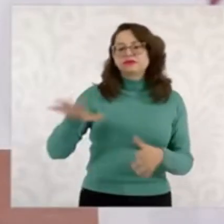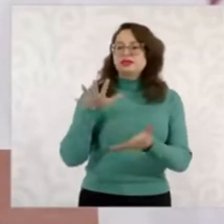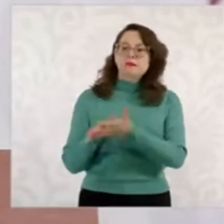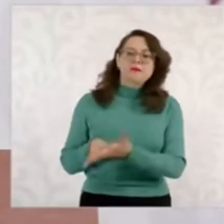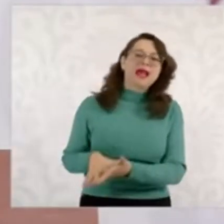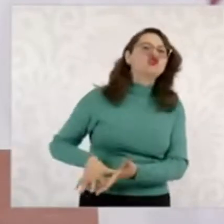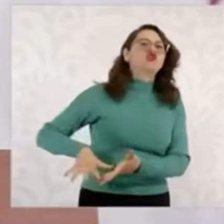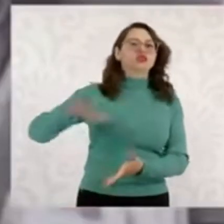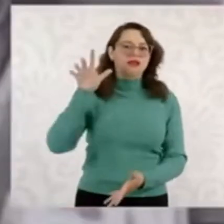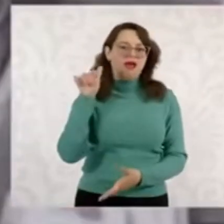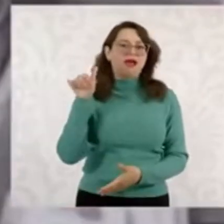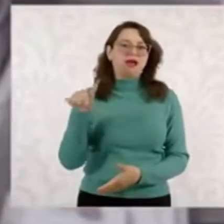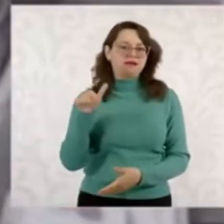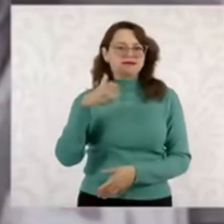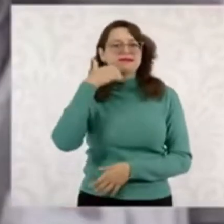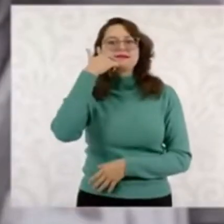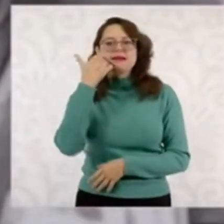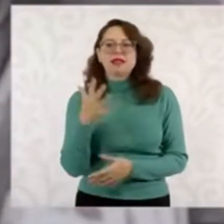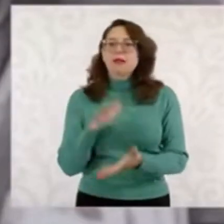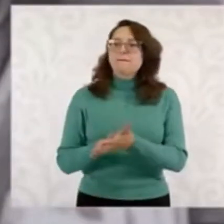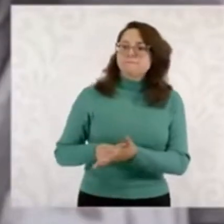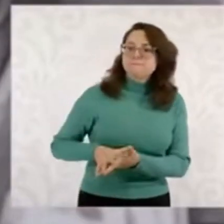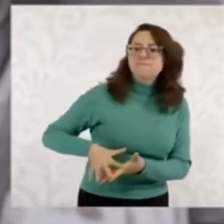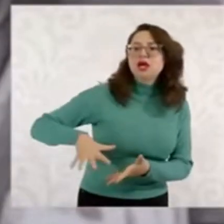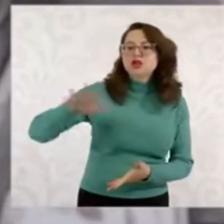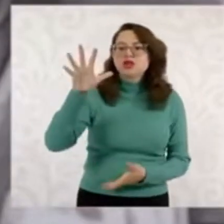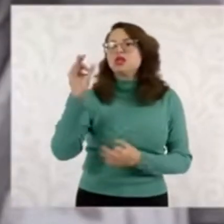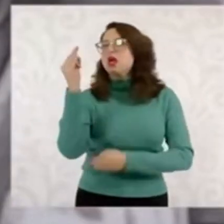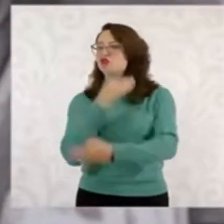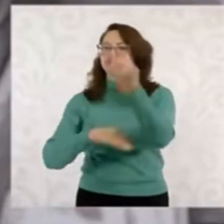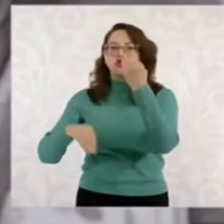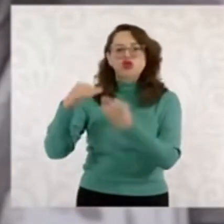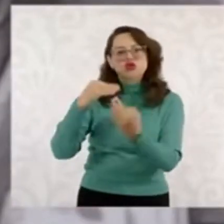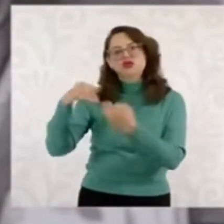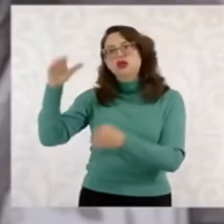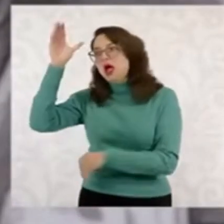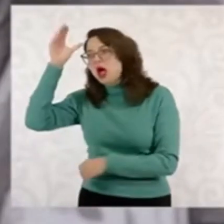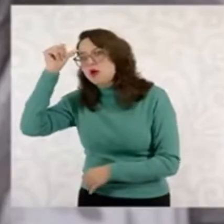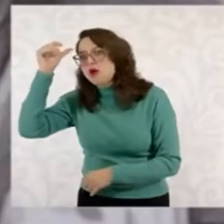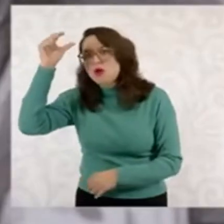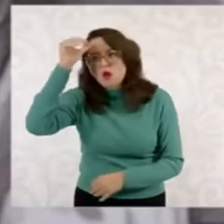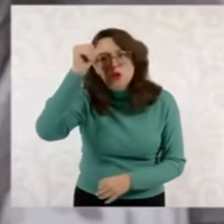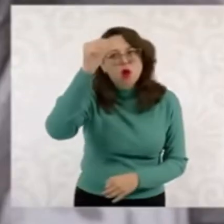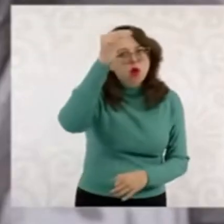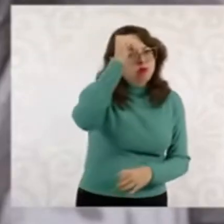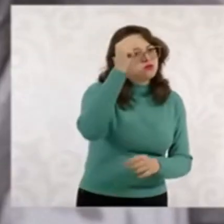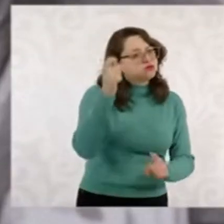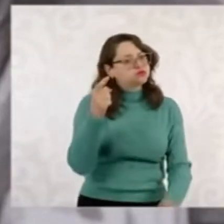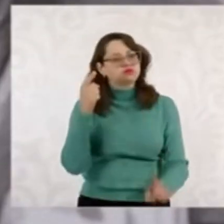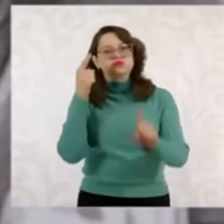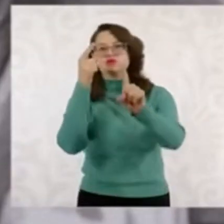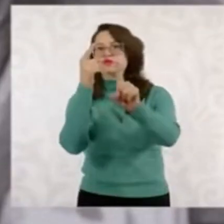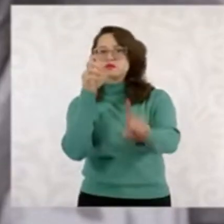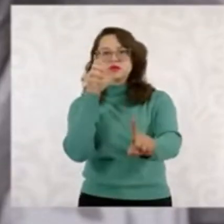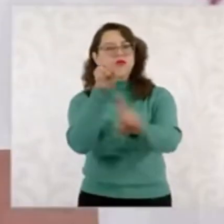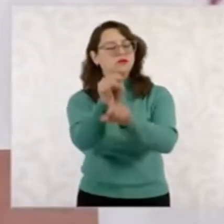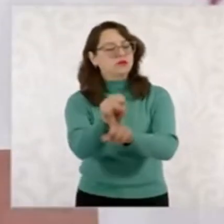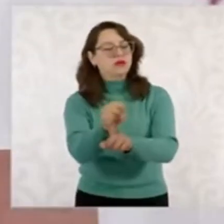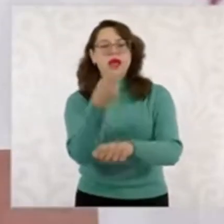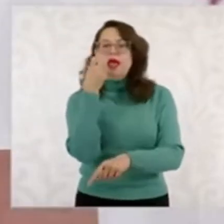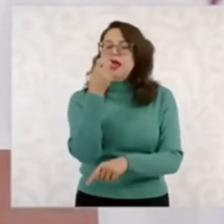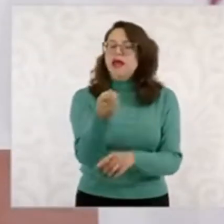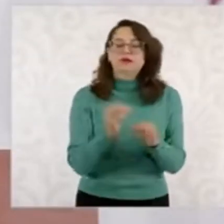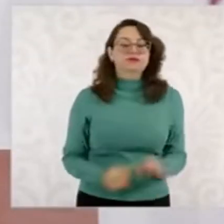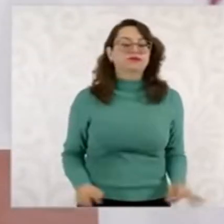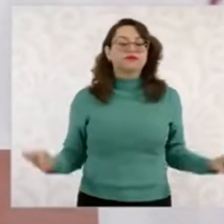más importante es que todos cedimos en lo pequeño para ganar en lo imprescindible. Lo que hoy